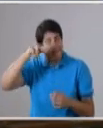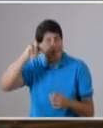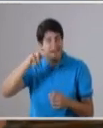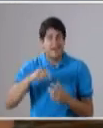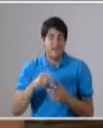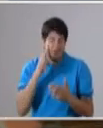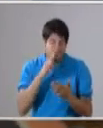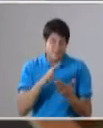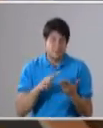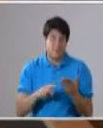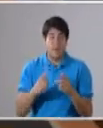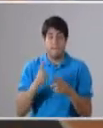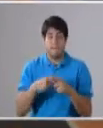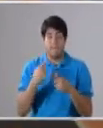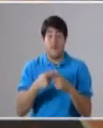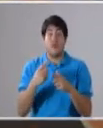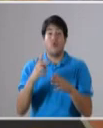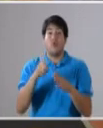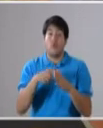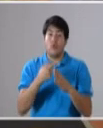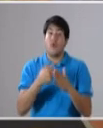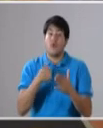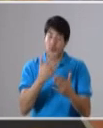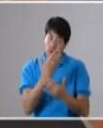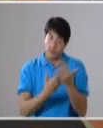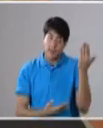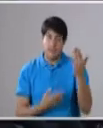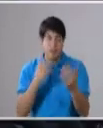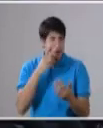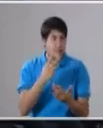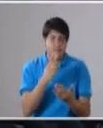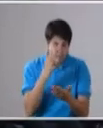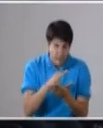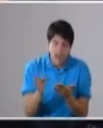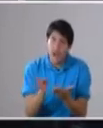Pero cuando salí lo fui a chequear y así dice.